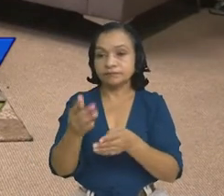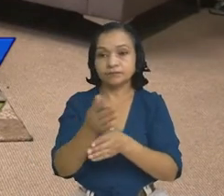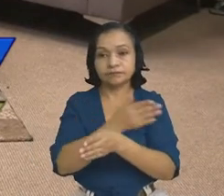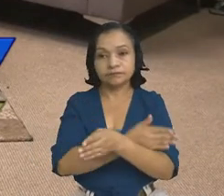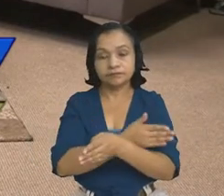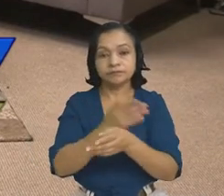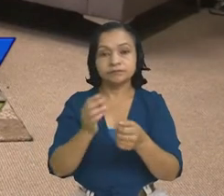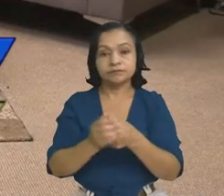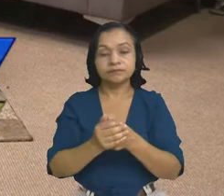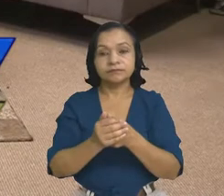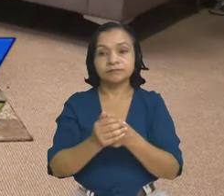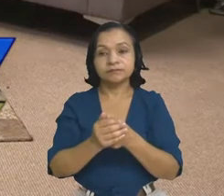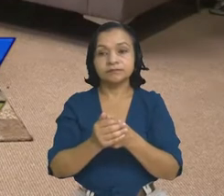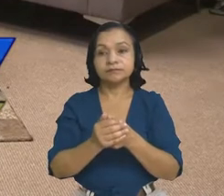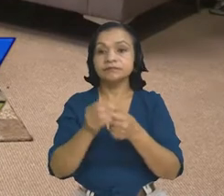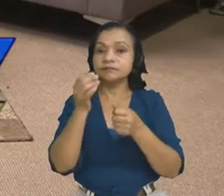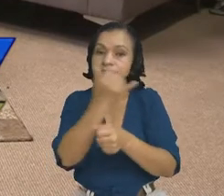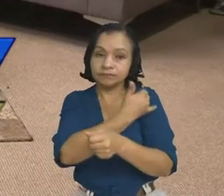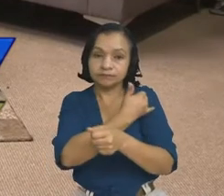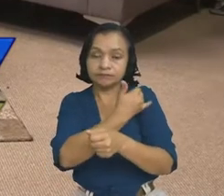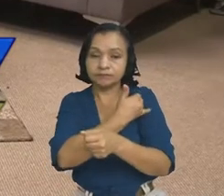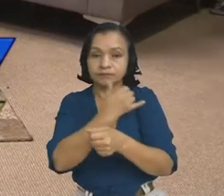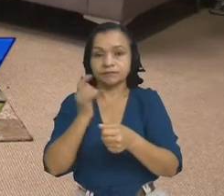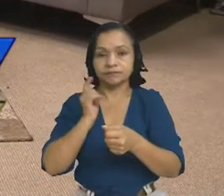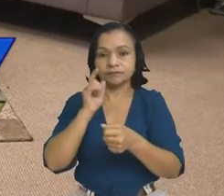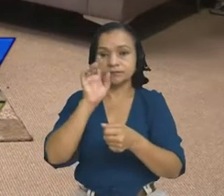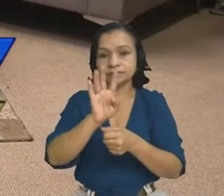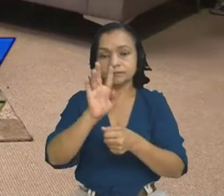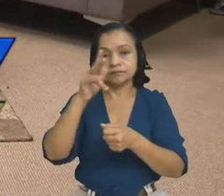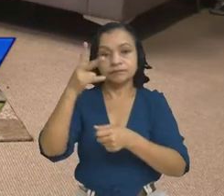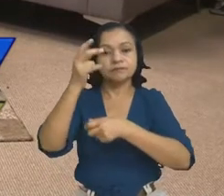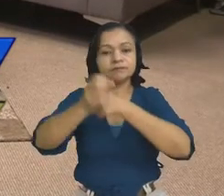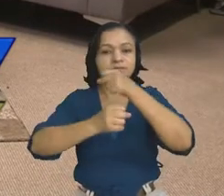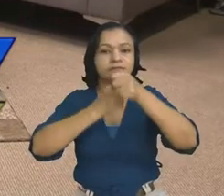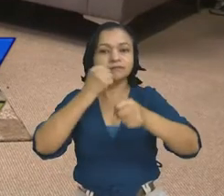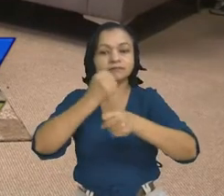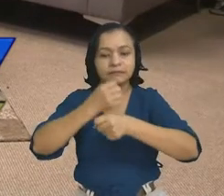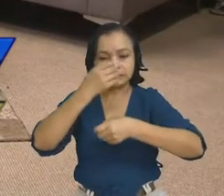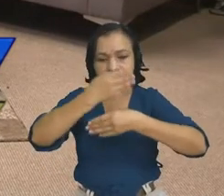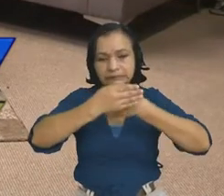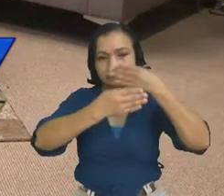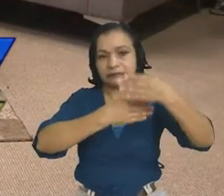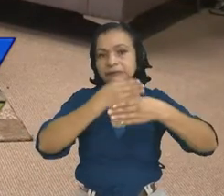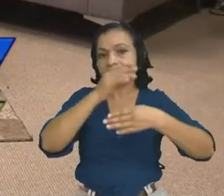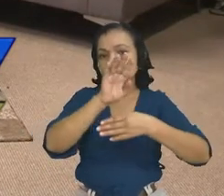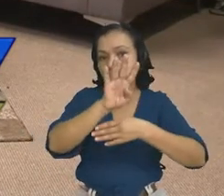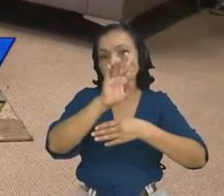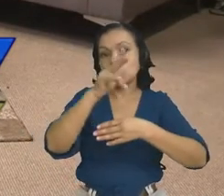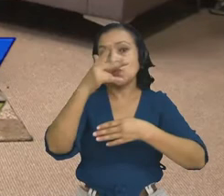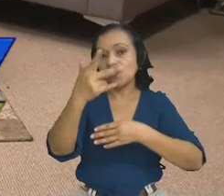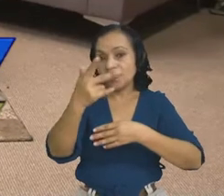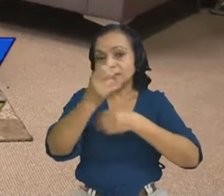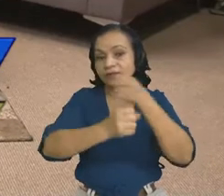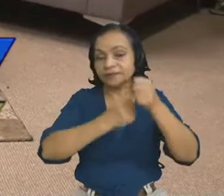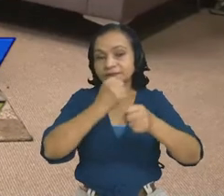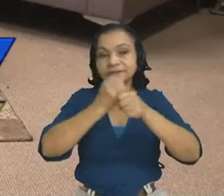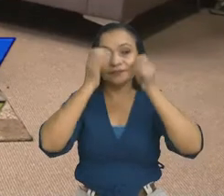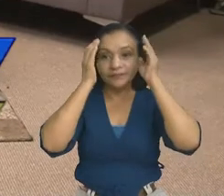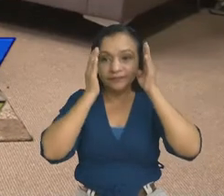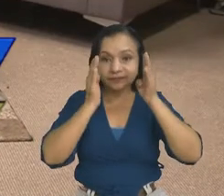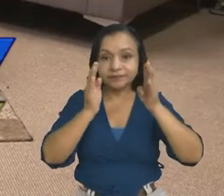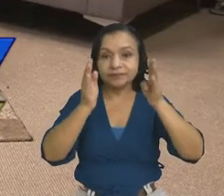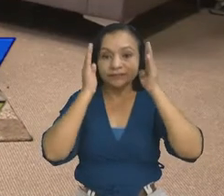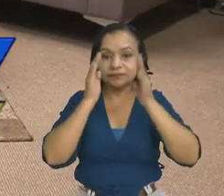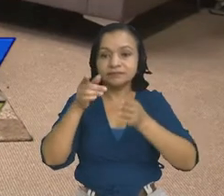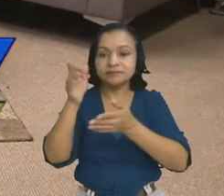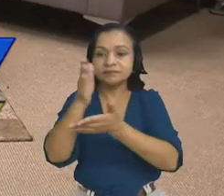lo comentábamos internamente, este hospital ya tiene prácticamente 48 años de haber sido construido. Se brindan atenciones, pero hay limitantes